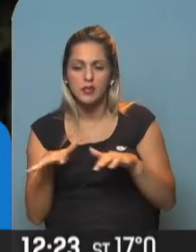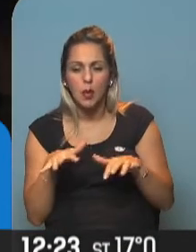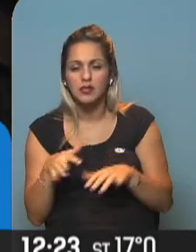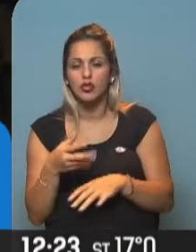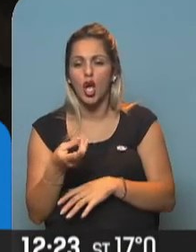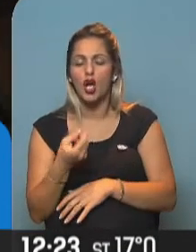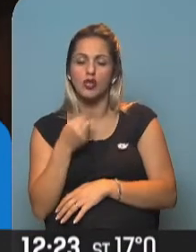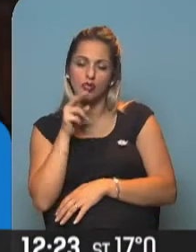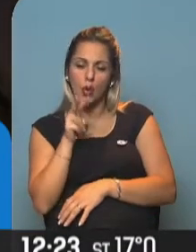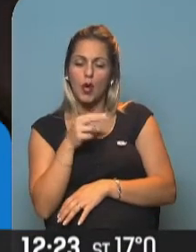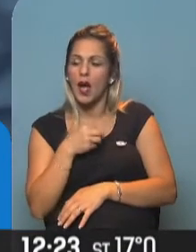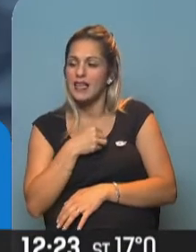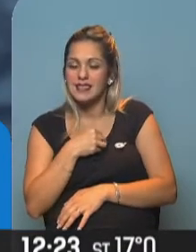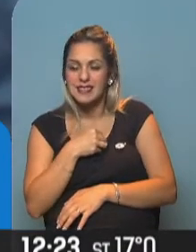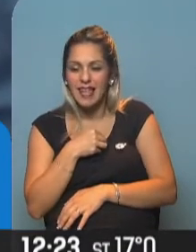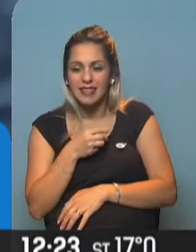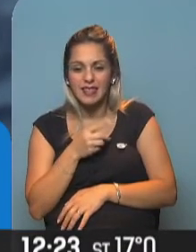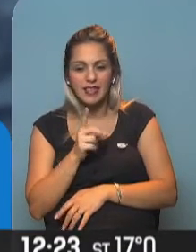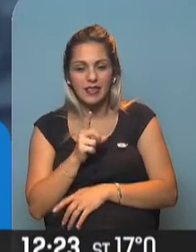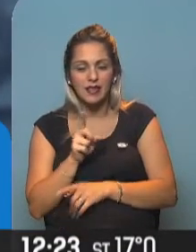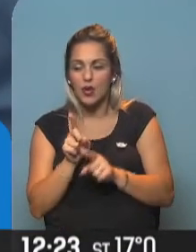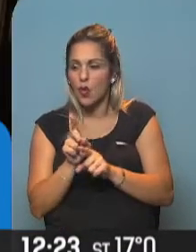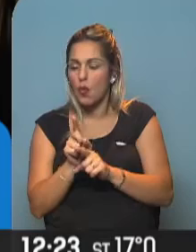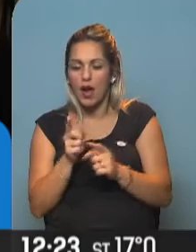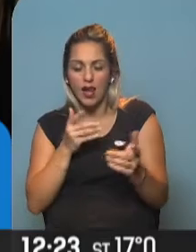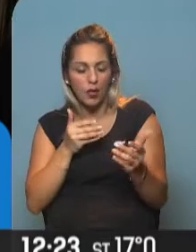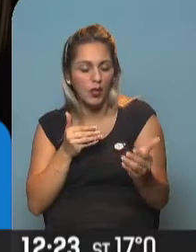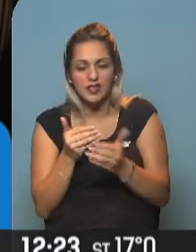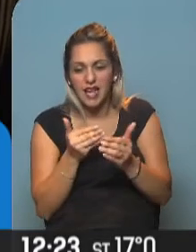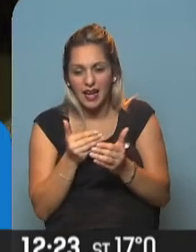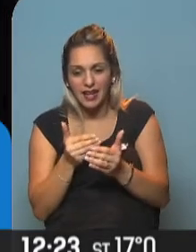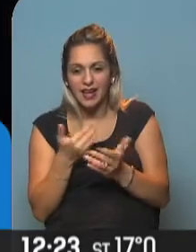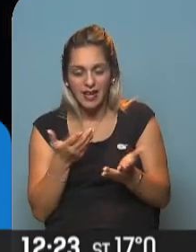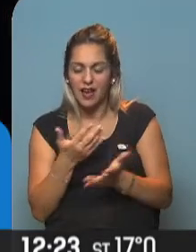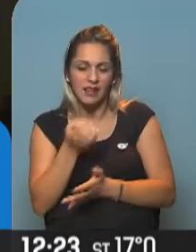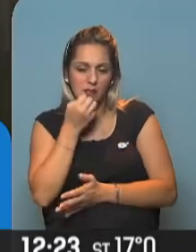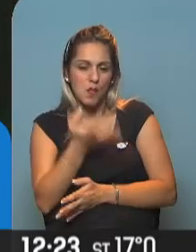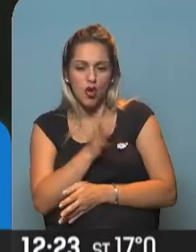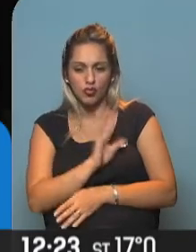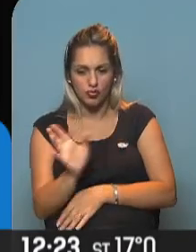puedas vivir esto cerca, desde un lugar muy cerca, es maravilloso.